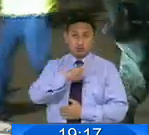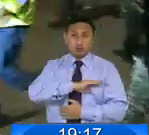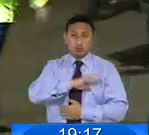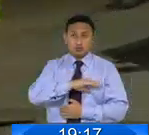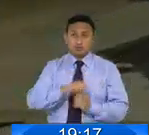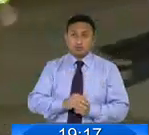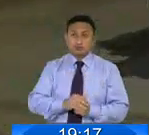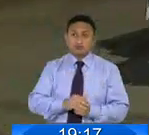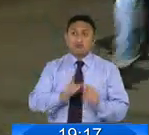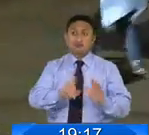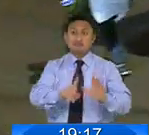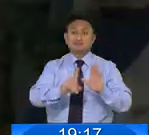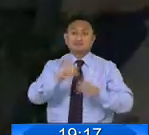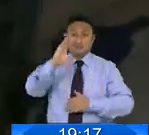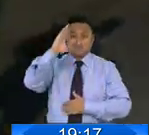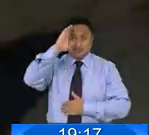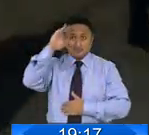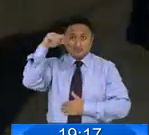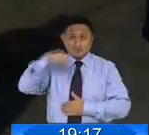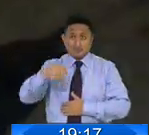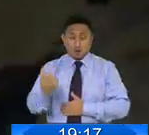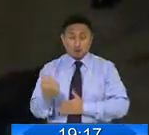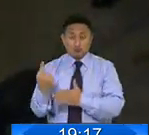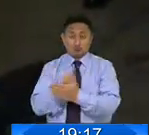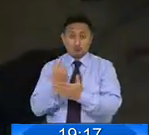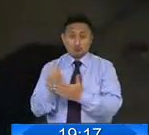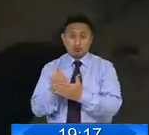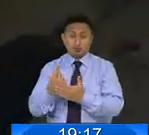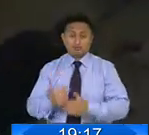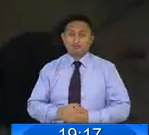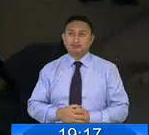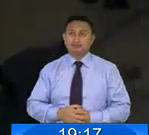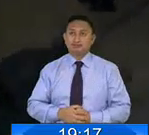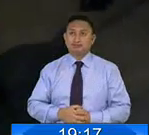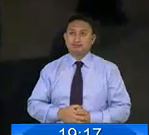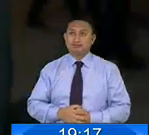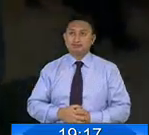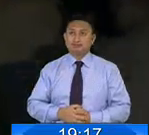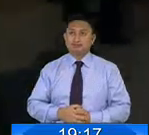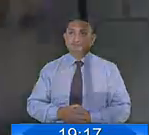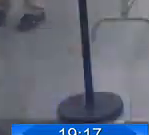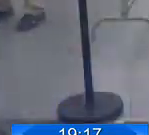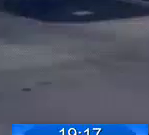que al menos 6 uniformados están en aislamiento. Informó Sofía Vintimilla.